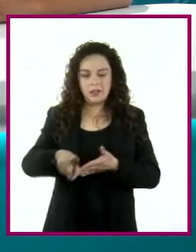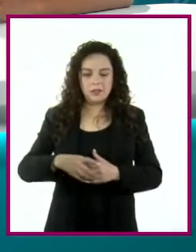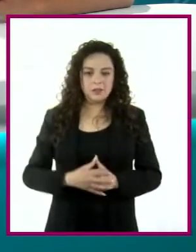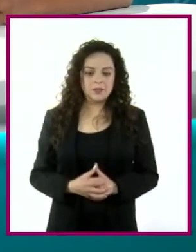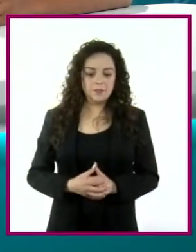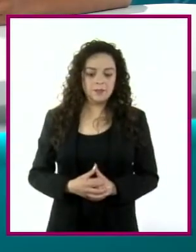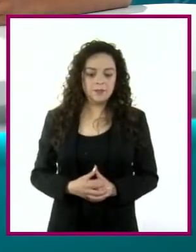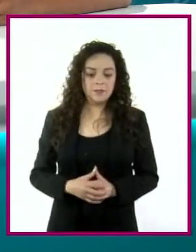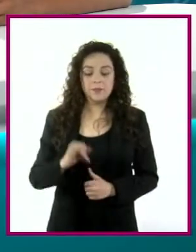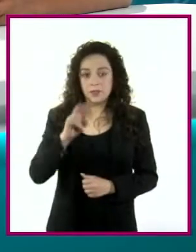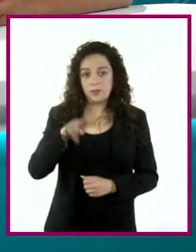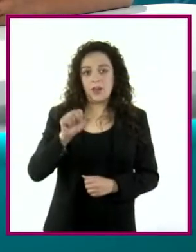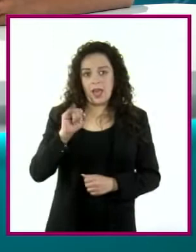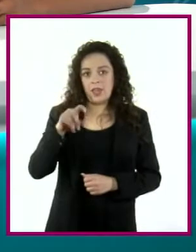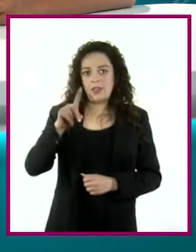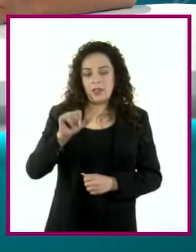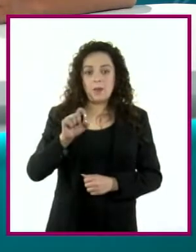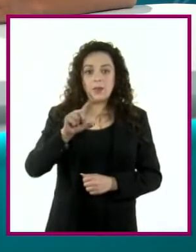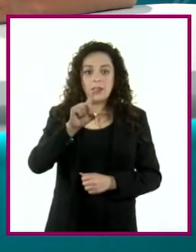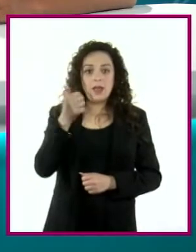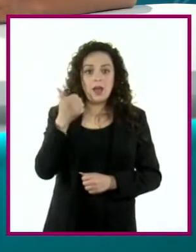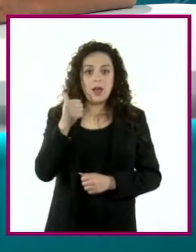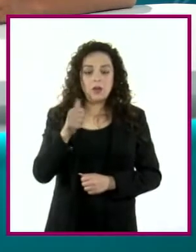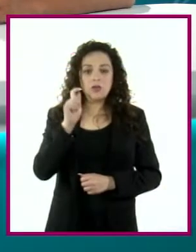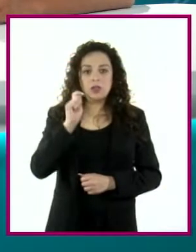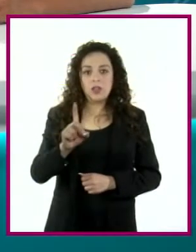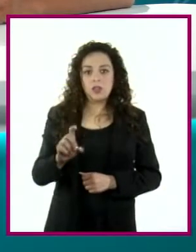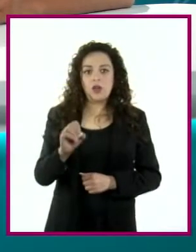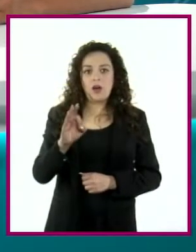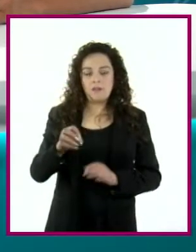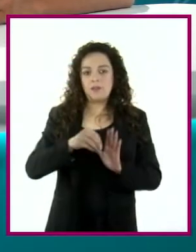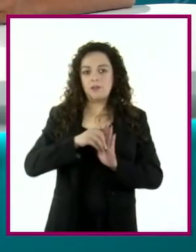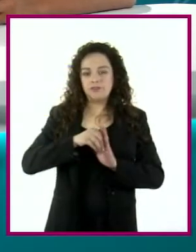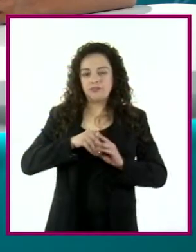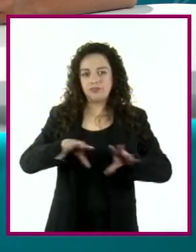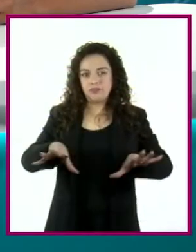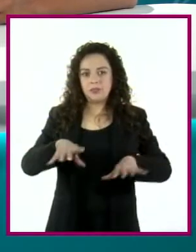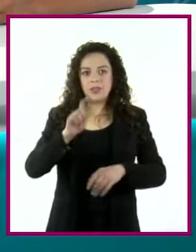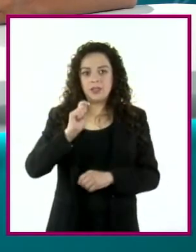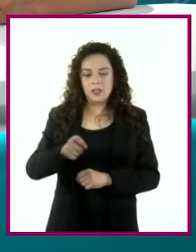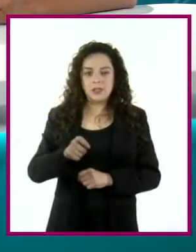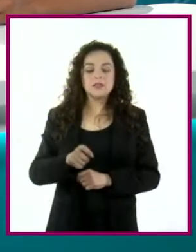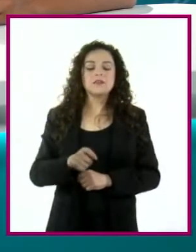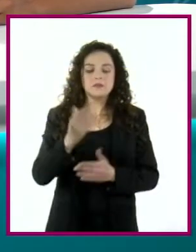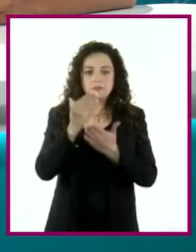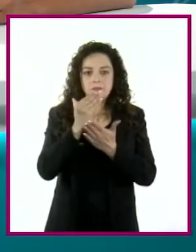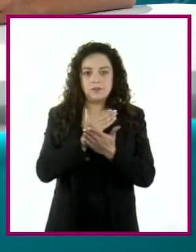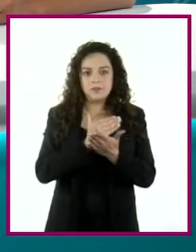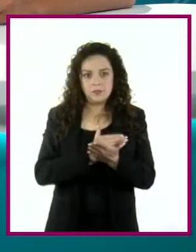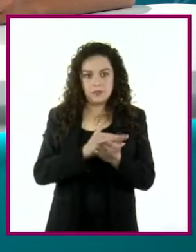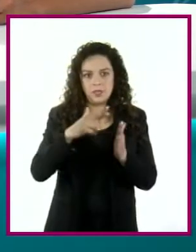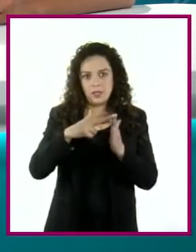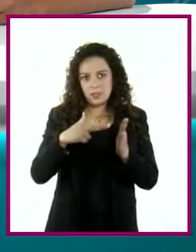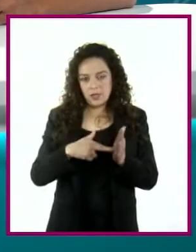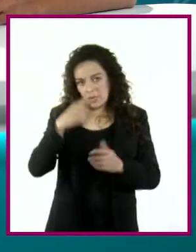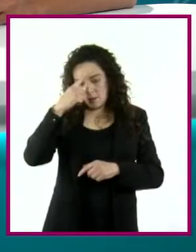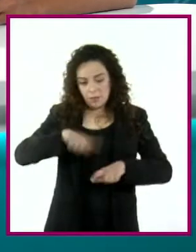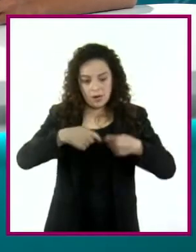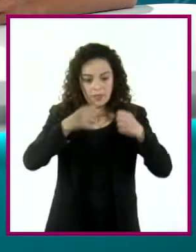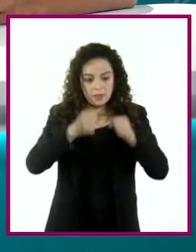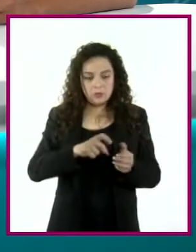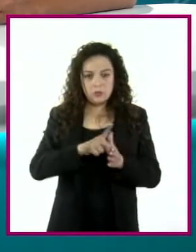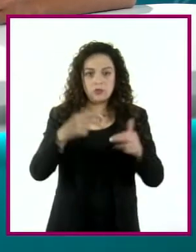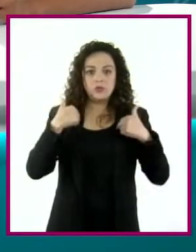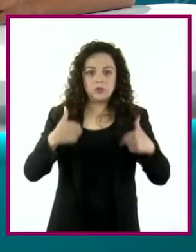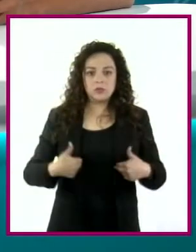Ainda. El 27 de agosto se publicaron en la Gaceta Oficial de la Ciudad de México los lineamientos para garantizar los derechos humanos para